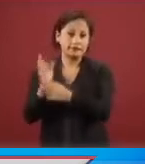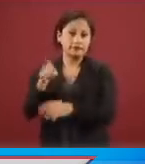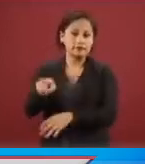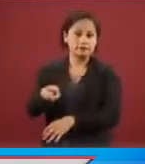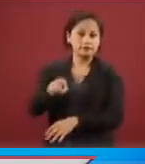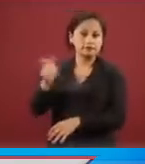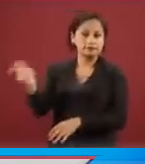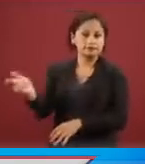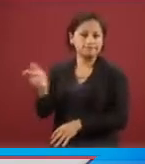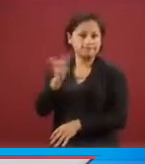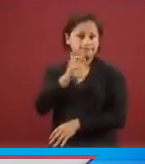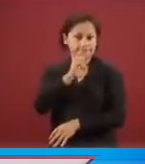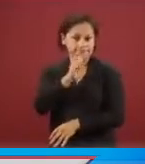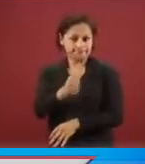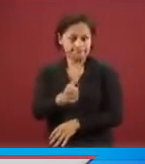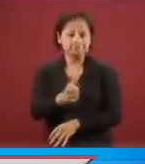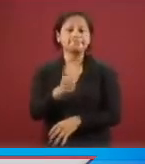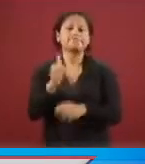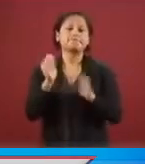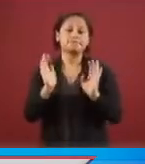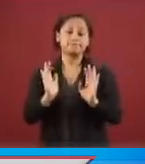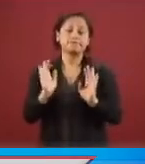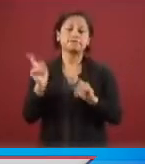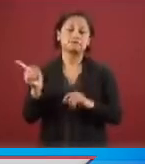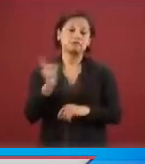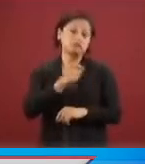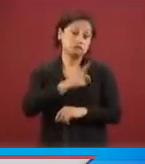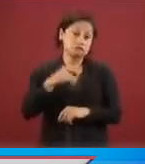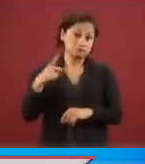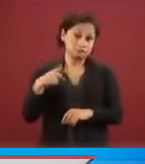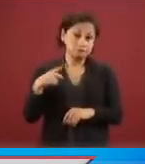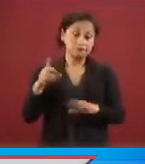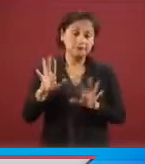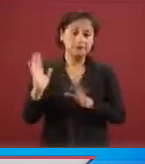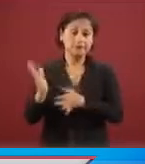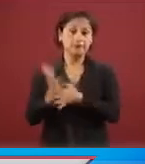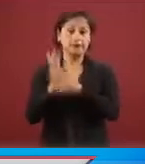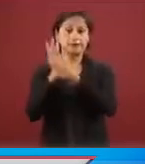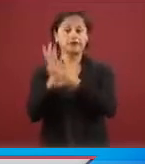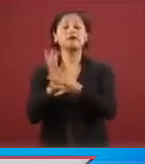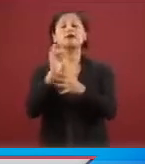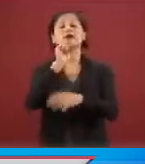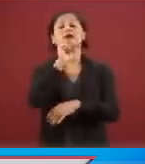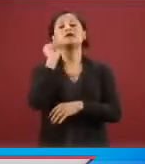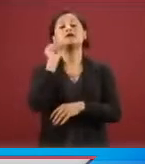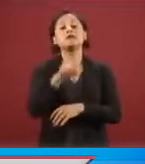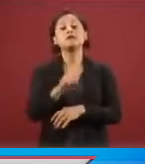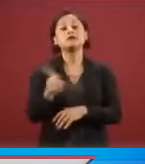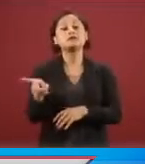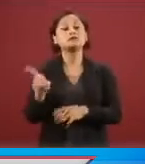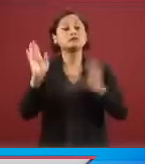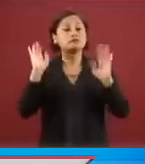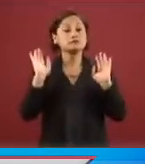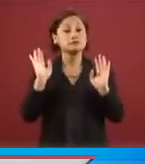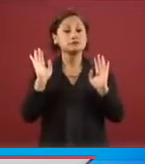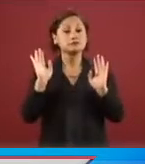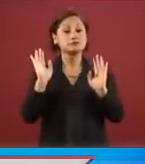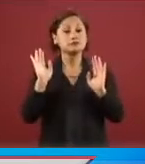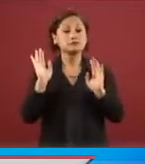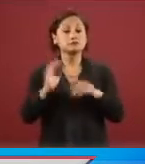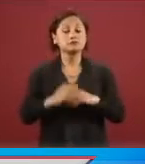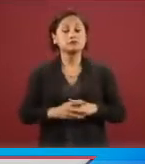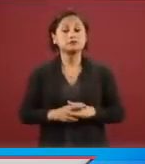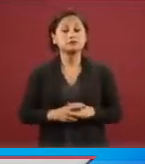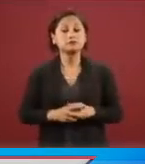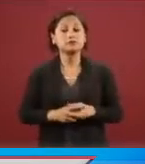Hacienda Pública de créditos y litigios, y se informará sobre la cantidad exacta. Se actuará de conformidad con la ley y reitera que no hay